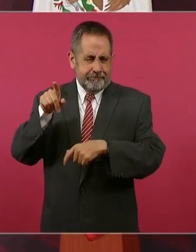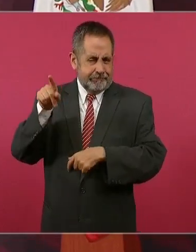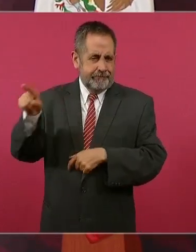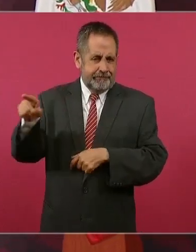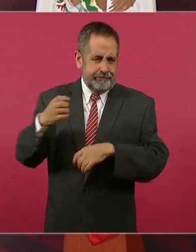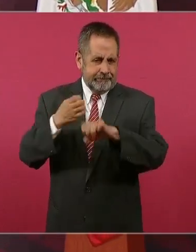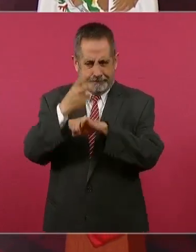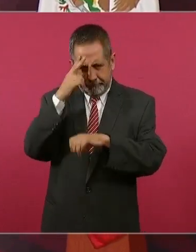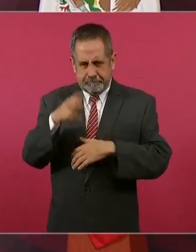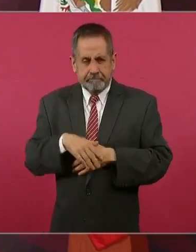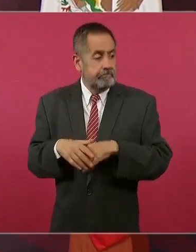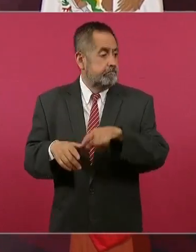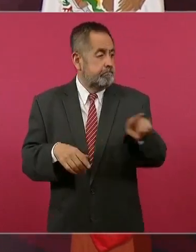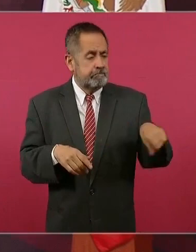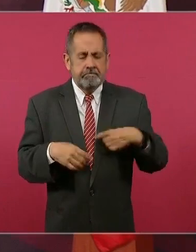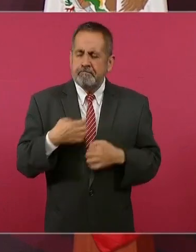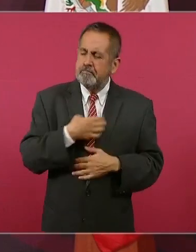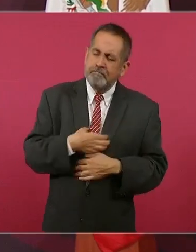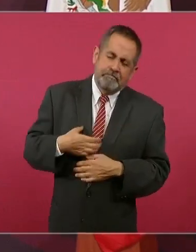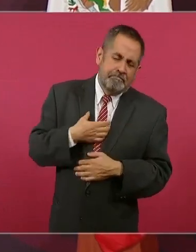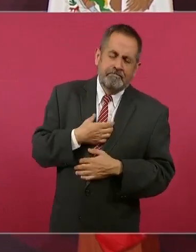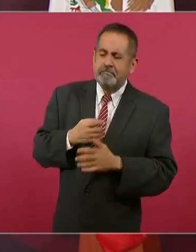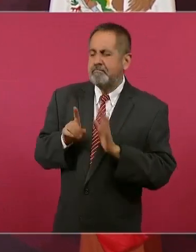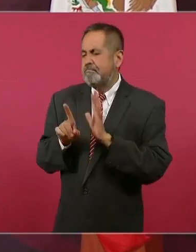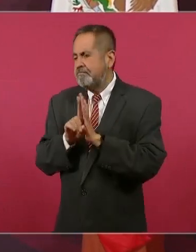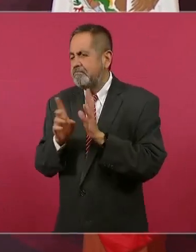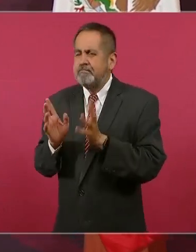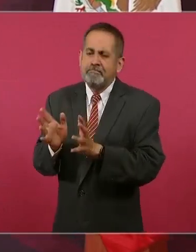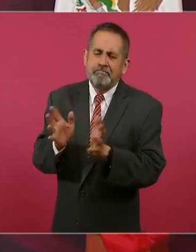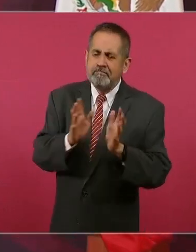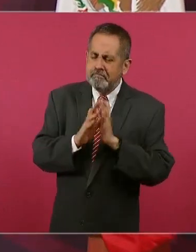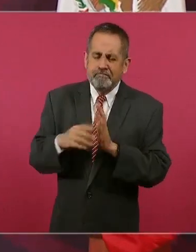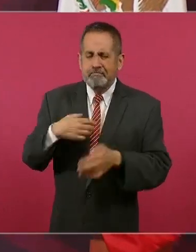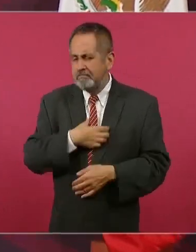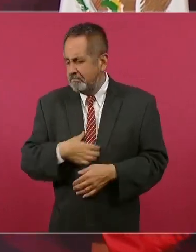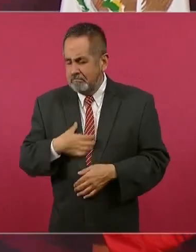Estábamos muy contentos con ella,